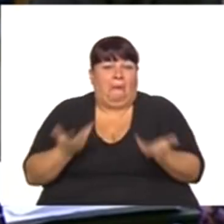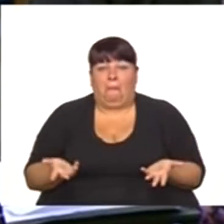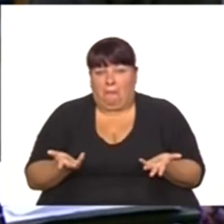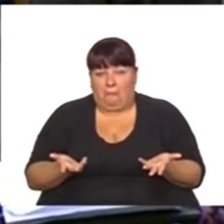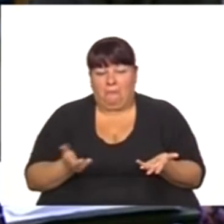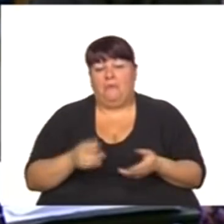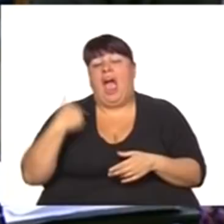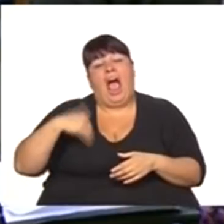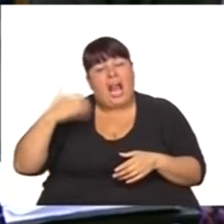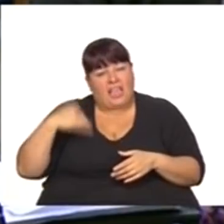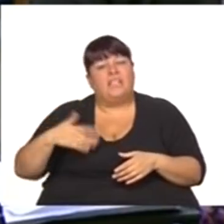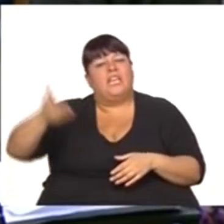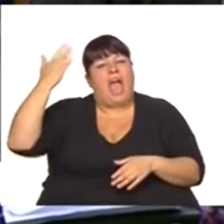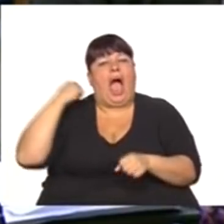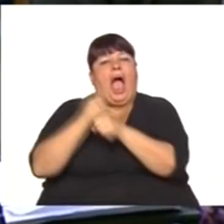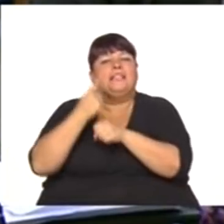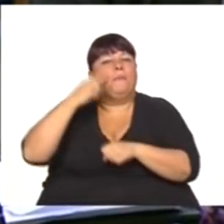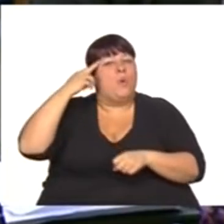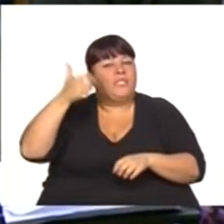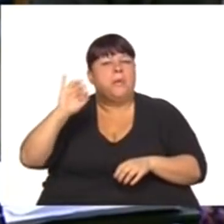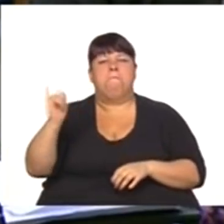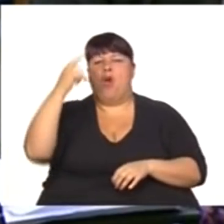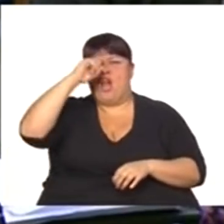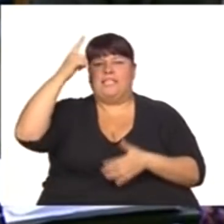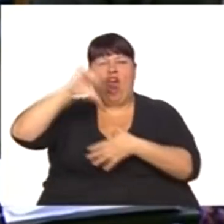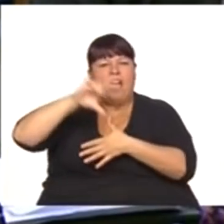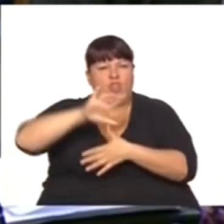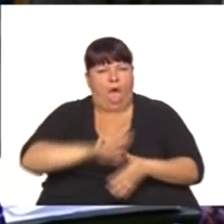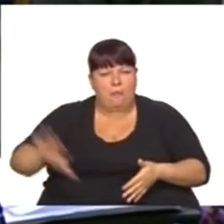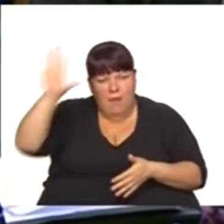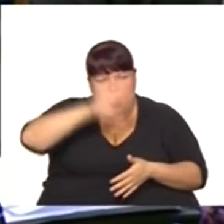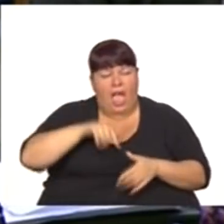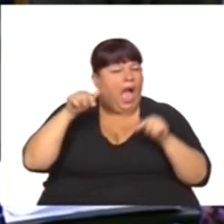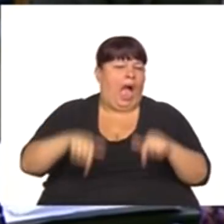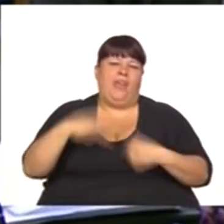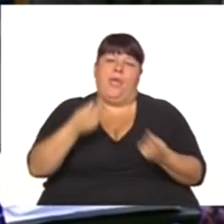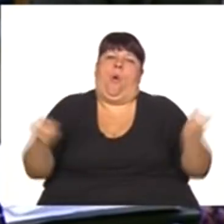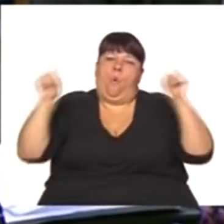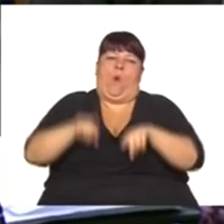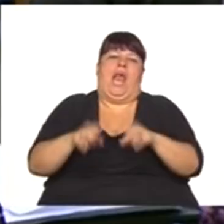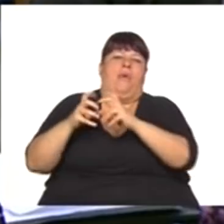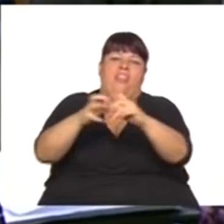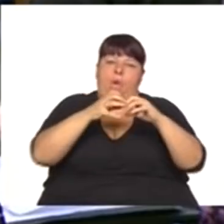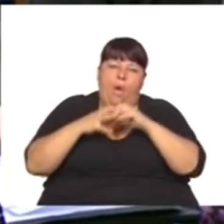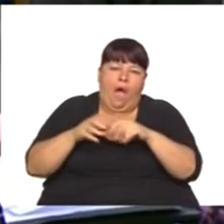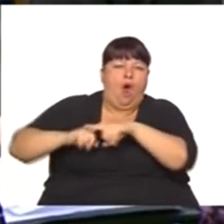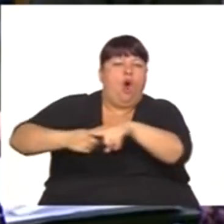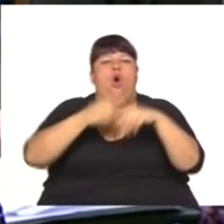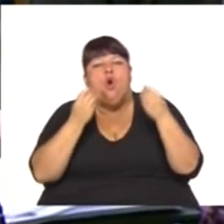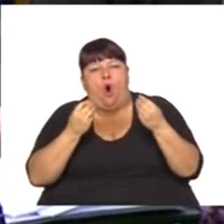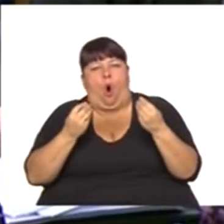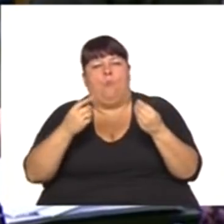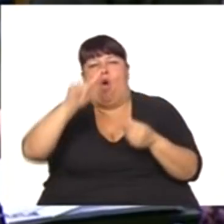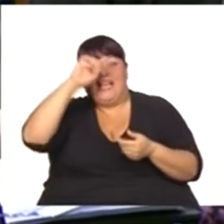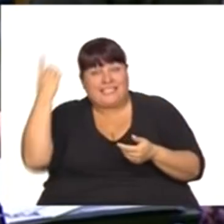poco. Argentina tuvo hasta la década de los 60 el mejor Estado de Latinoamérica. Es tiempo de que volvamos a discutir cómo hacer que